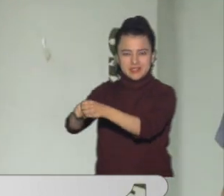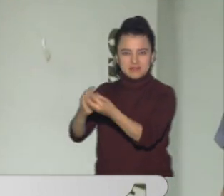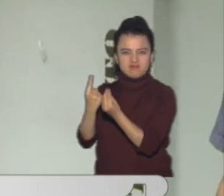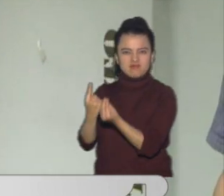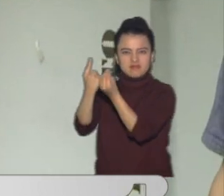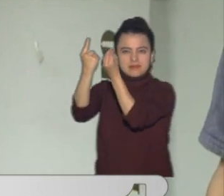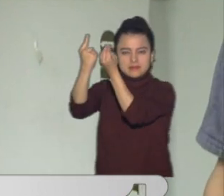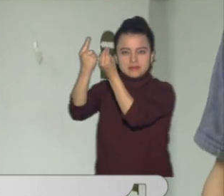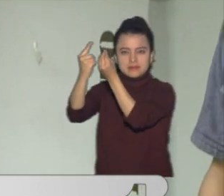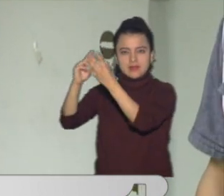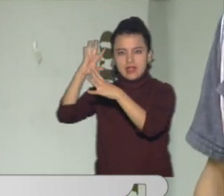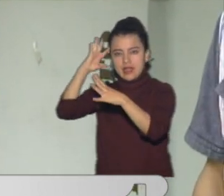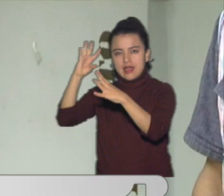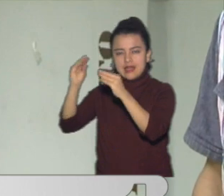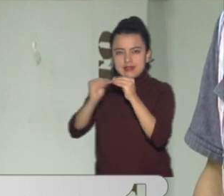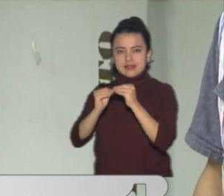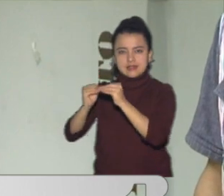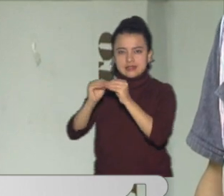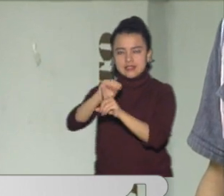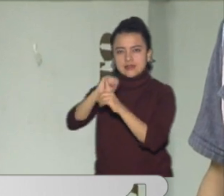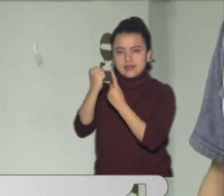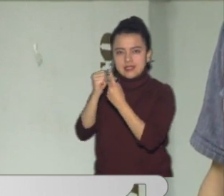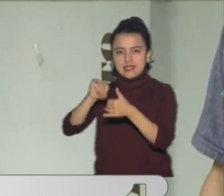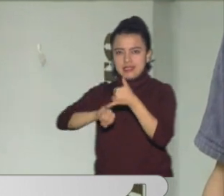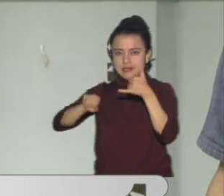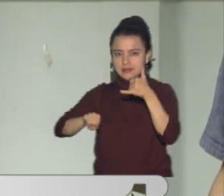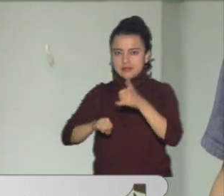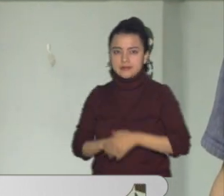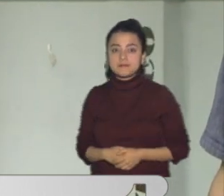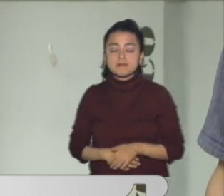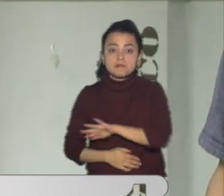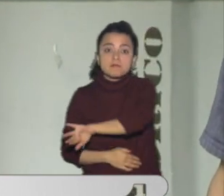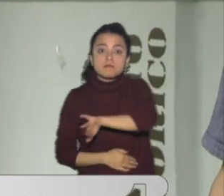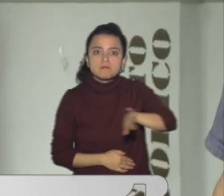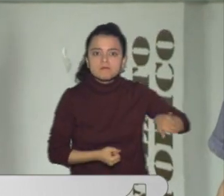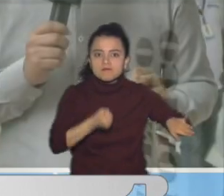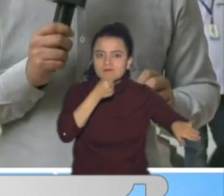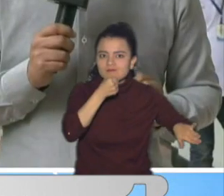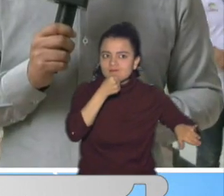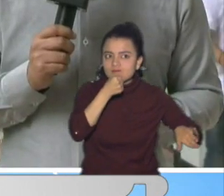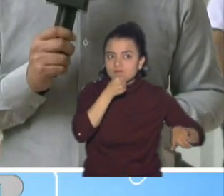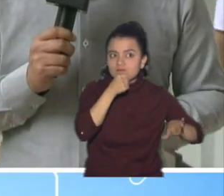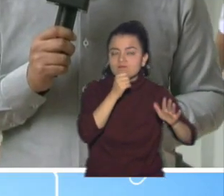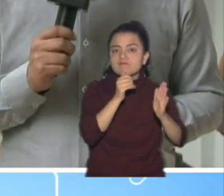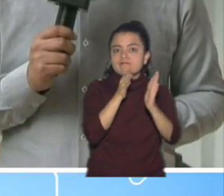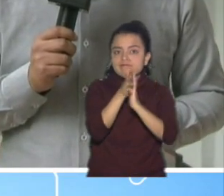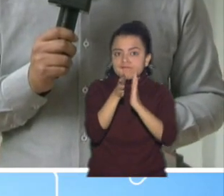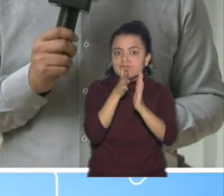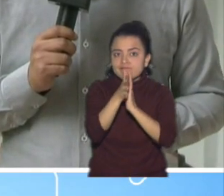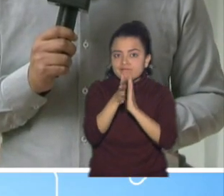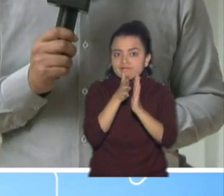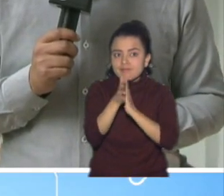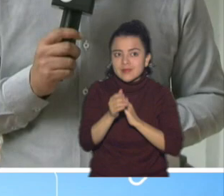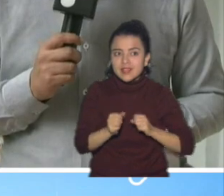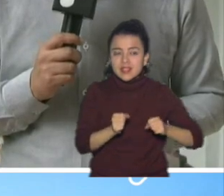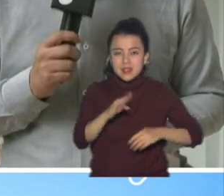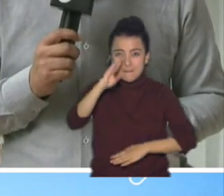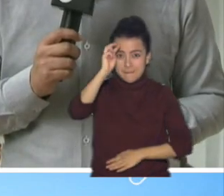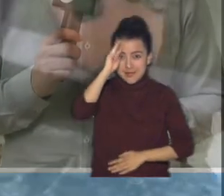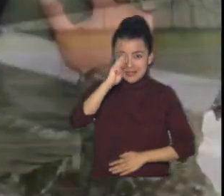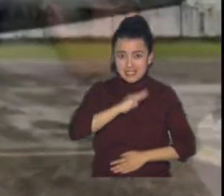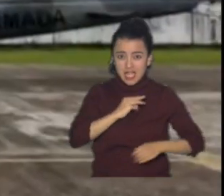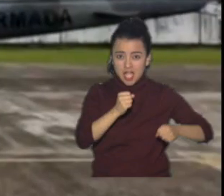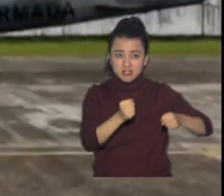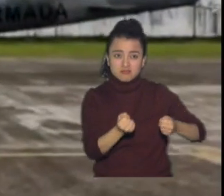Independiente. Cerramos con 2 temas. En Buenaventura, 8 infantes de Marina resultaron gravemente heridos al enfrentarse con la disidencia Jaime Martínez de las FARC